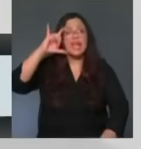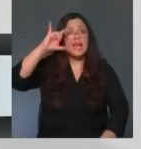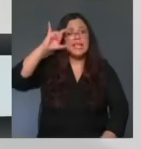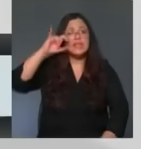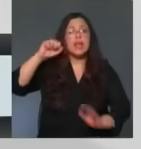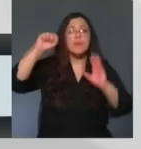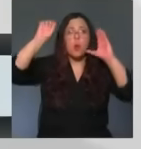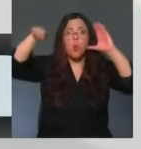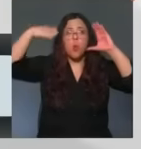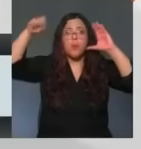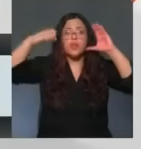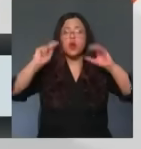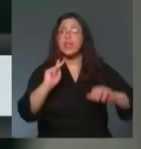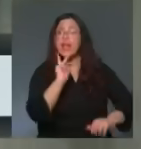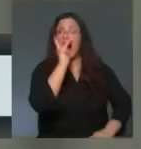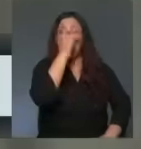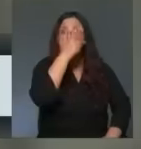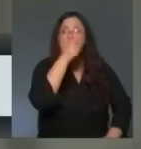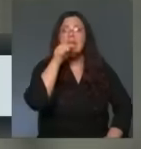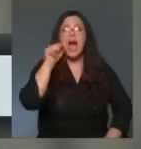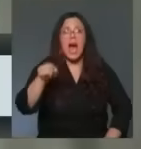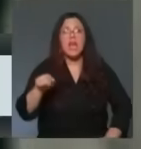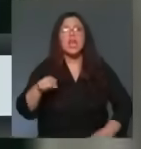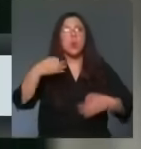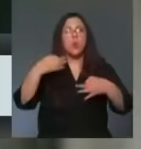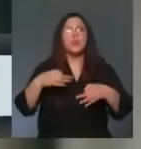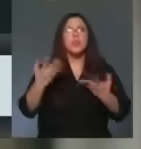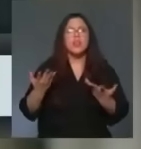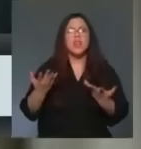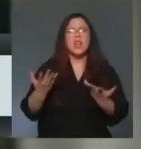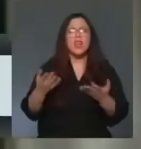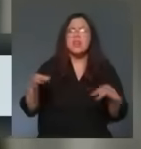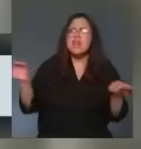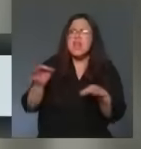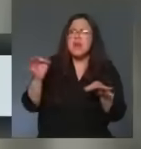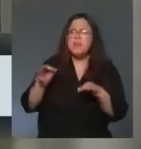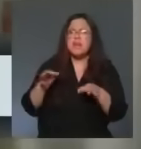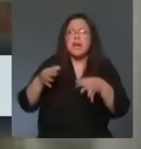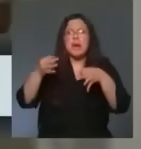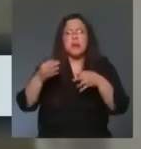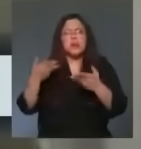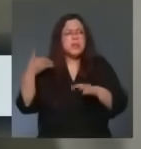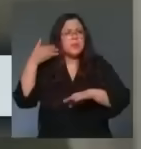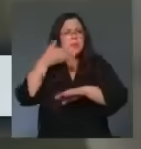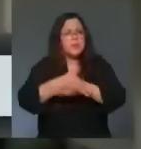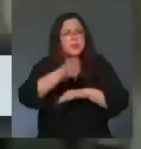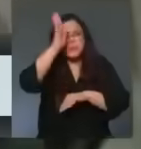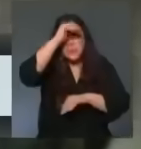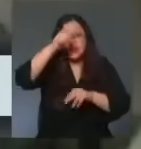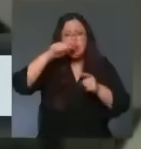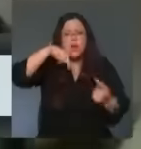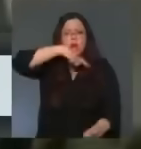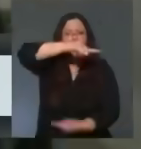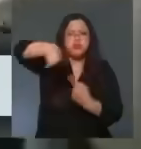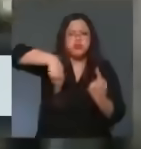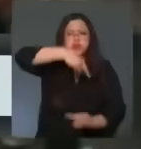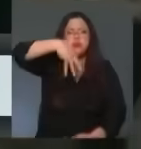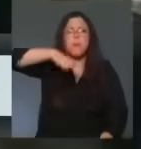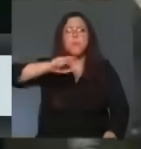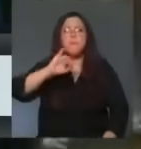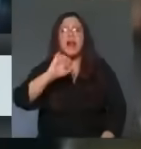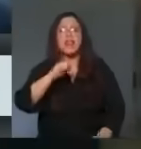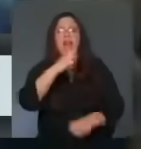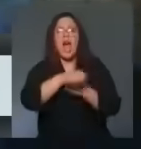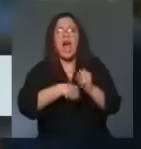video en que Kamala Harris hizo eco de la visita de Donald Trump a la isla tras el huracán María en 2017, momento en que